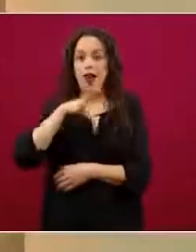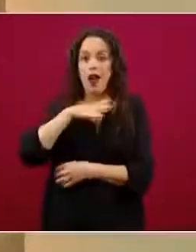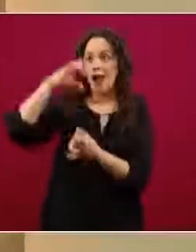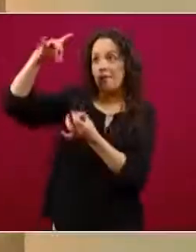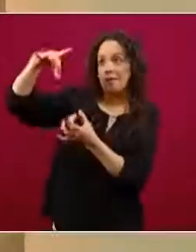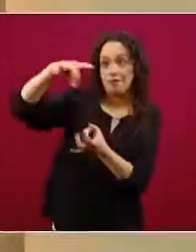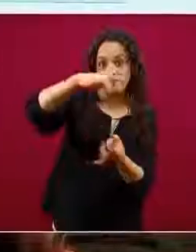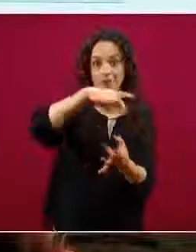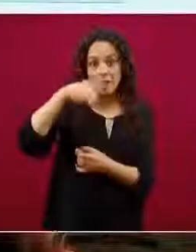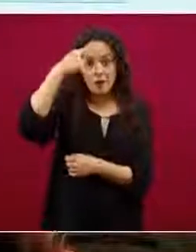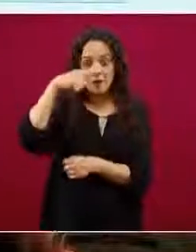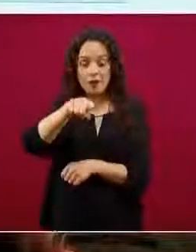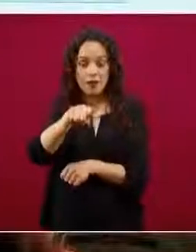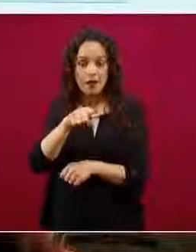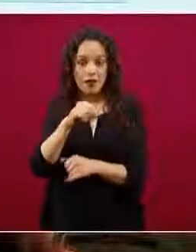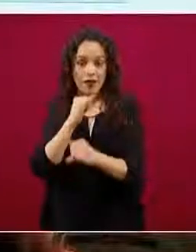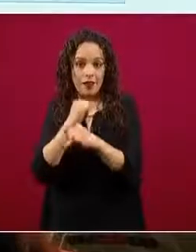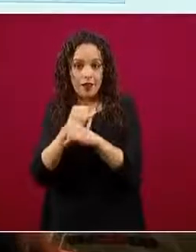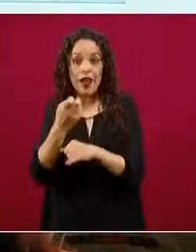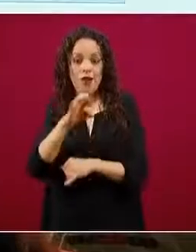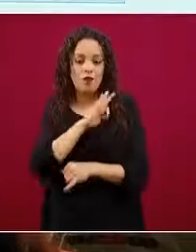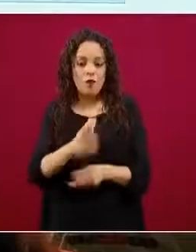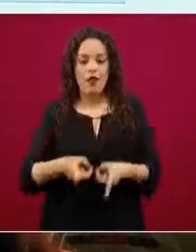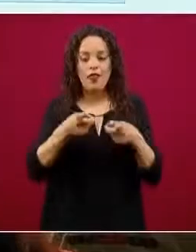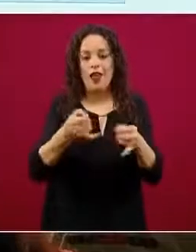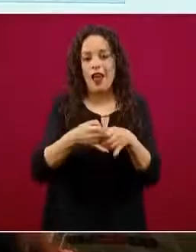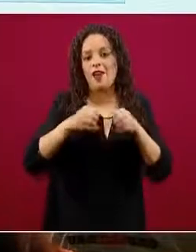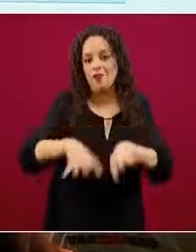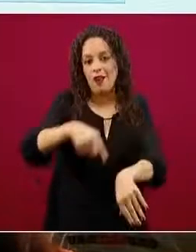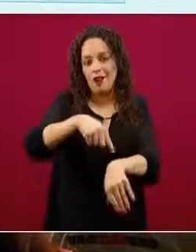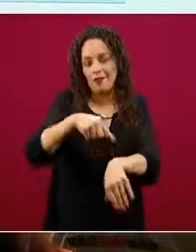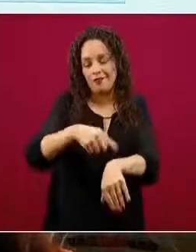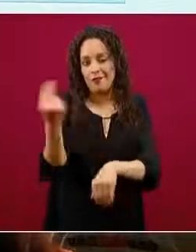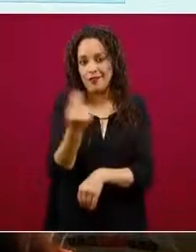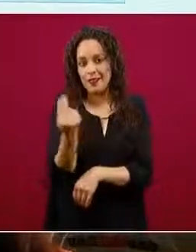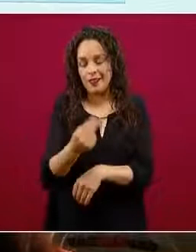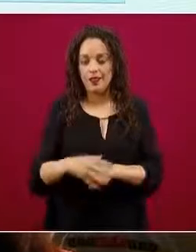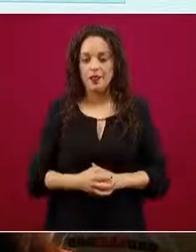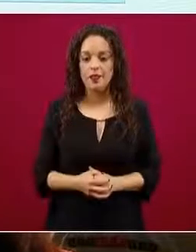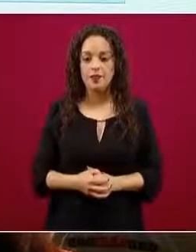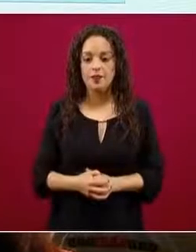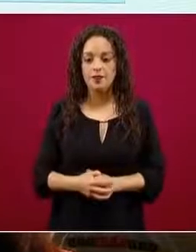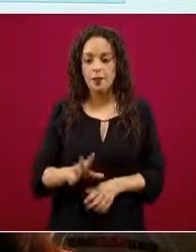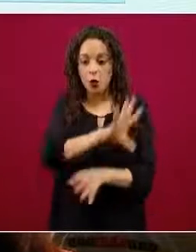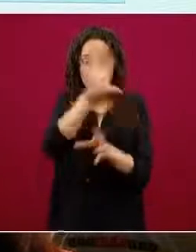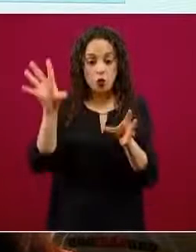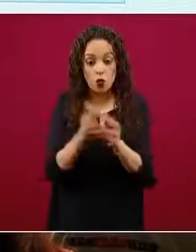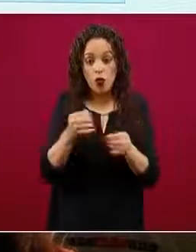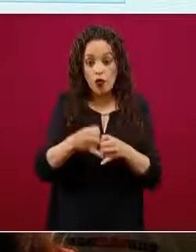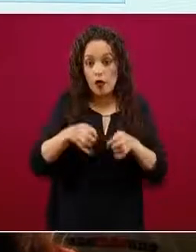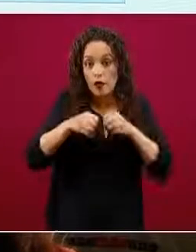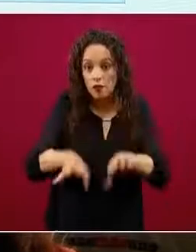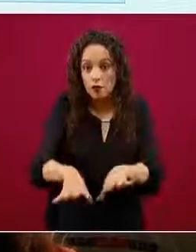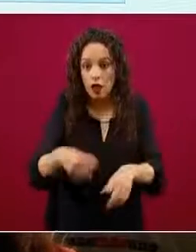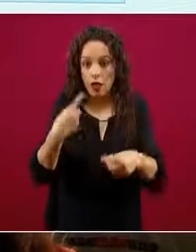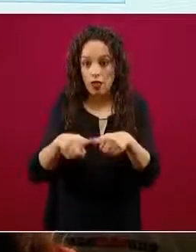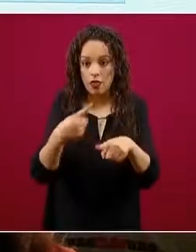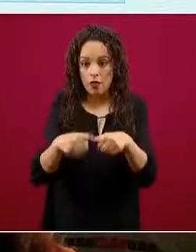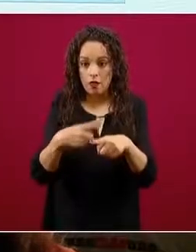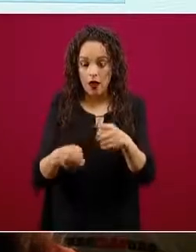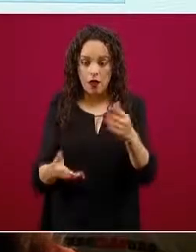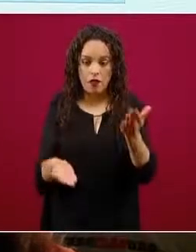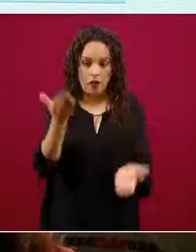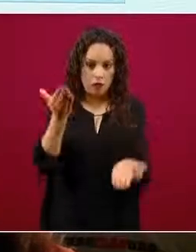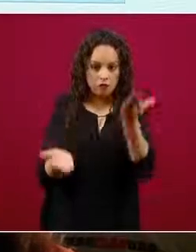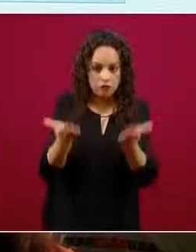hora. Y bueno, se alinearon, les decía, toda la información, las variables, y ahora